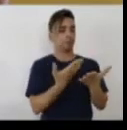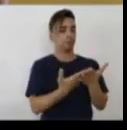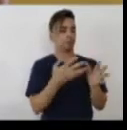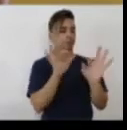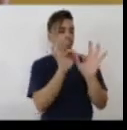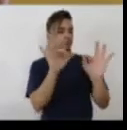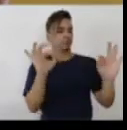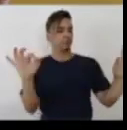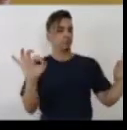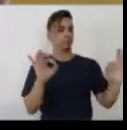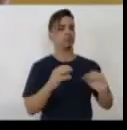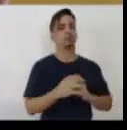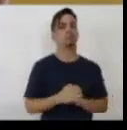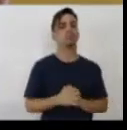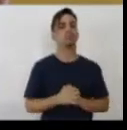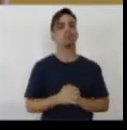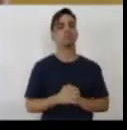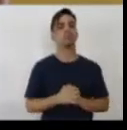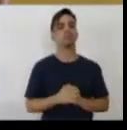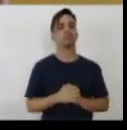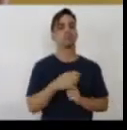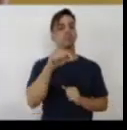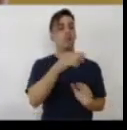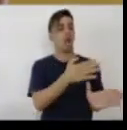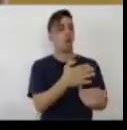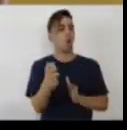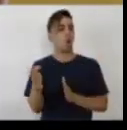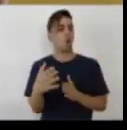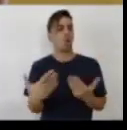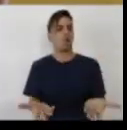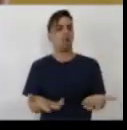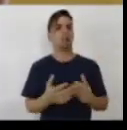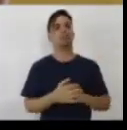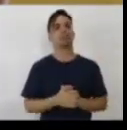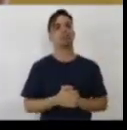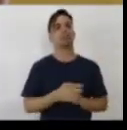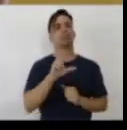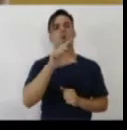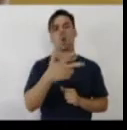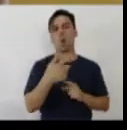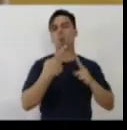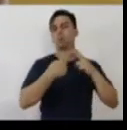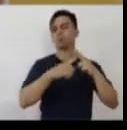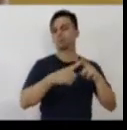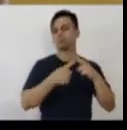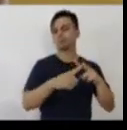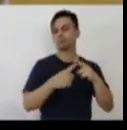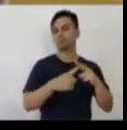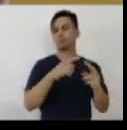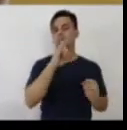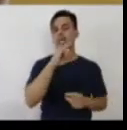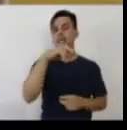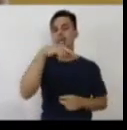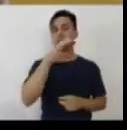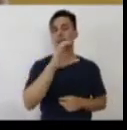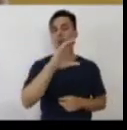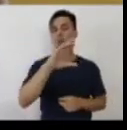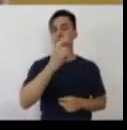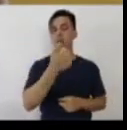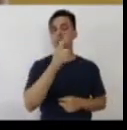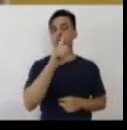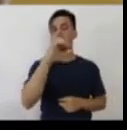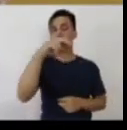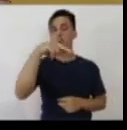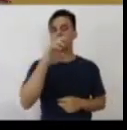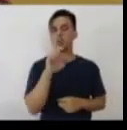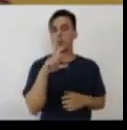su representación gráfica. Vamos a pasar entonces a ver cómo se resuelven las